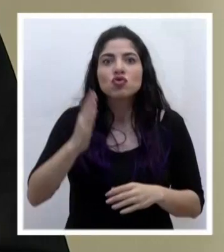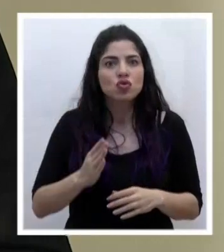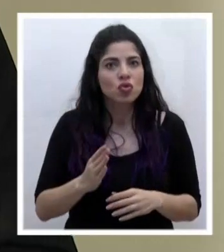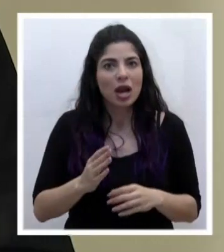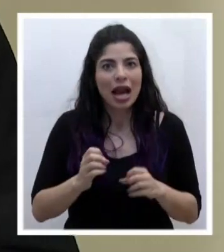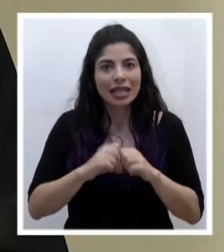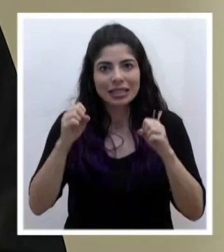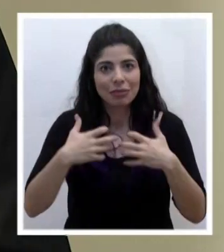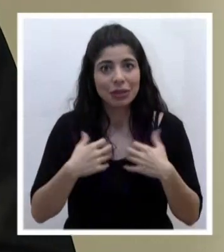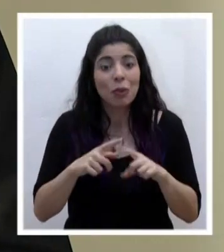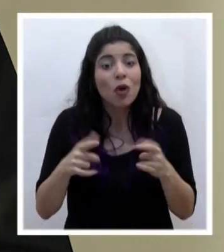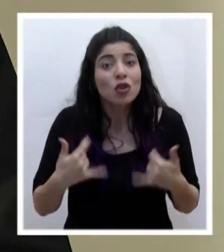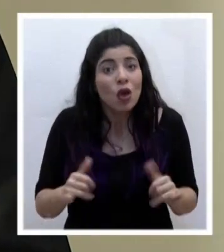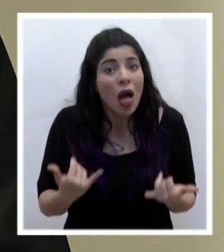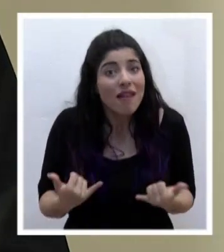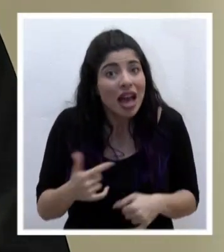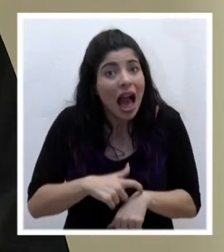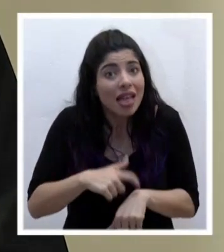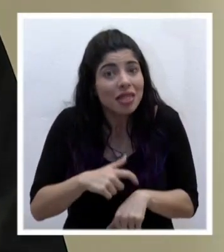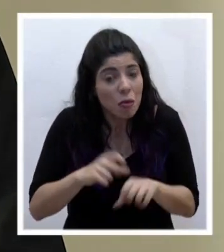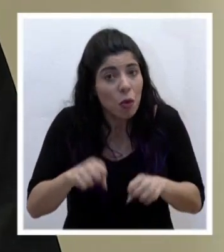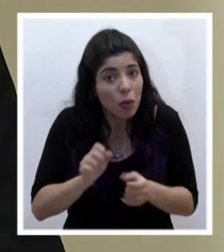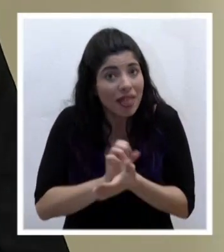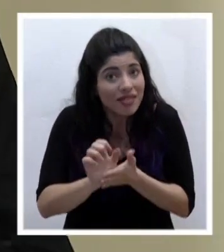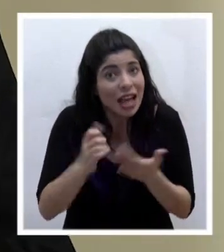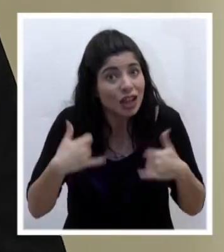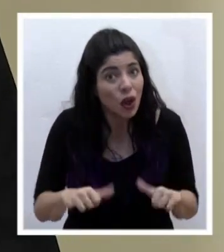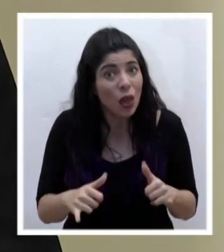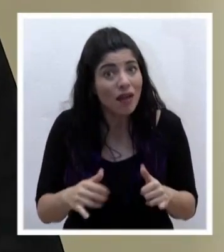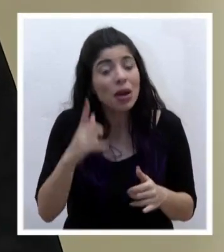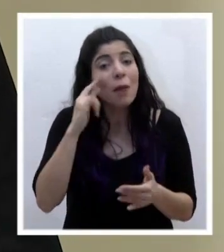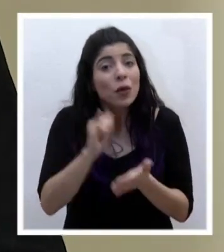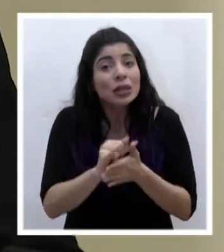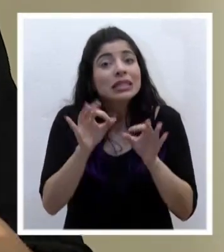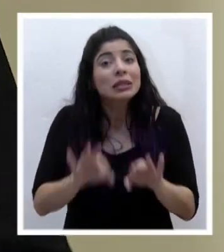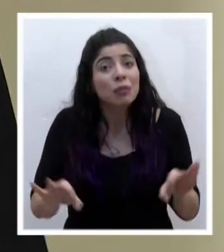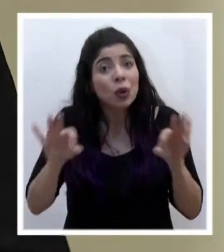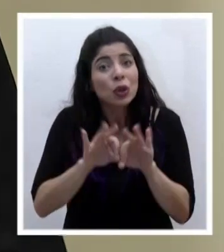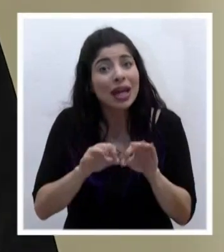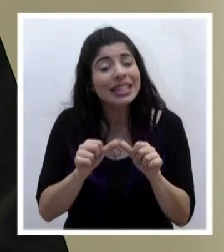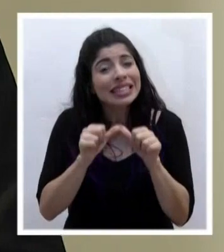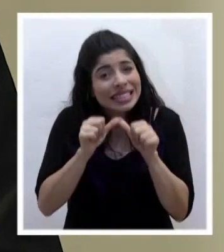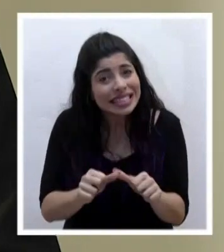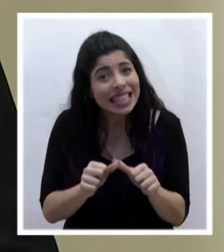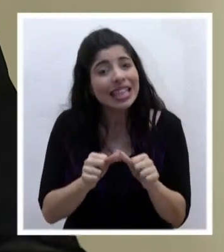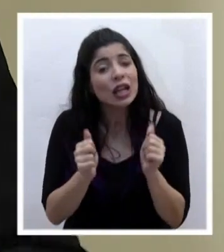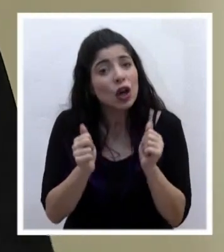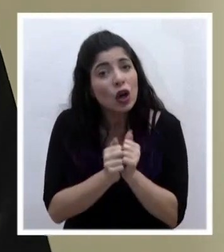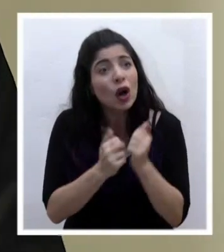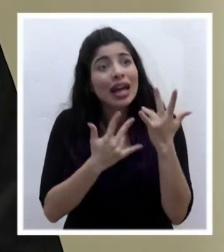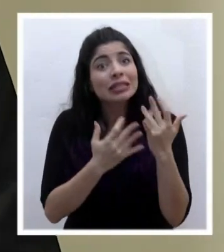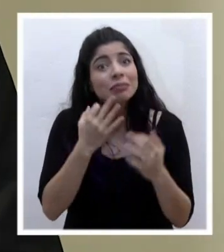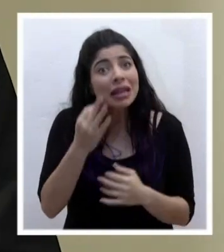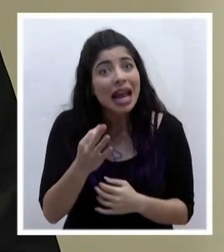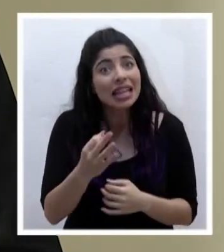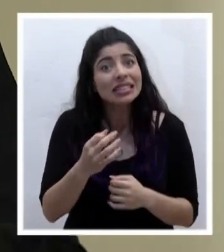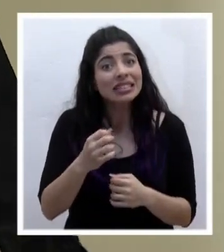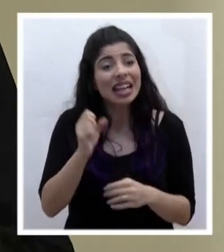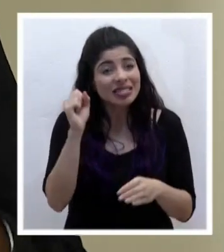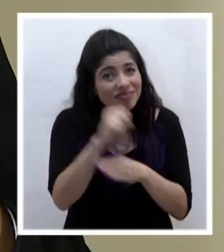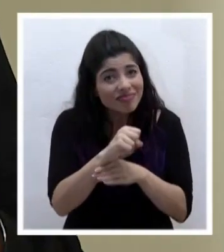Pero todavía estamos a tiempo de lograr evitarlo. Por eso es tan importante que continuemos con la esperanza, que ganemos esta